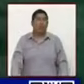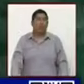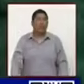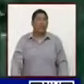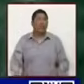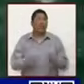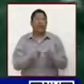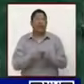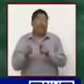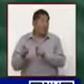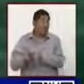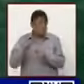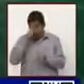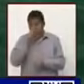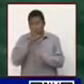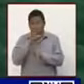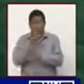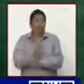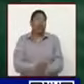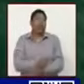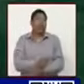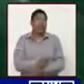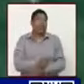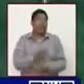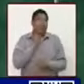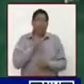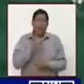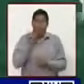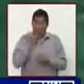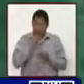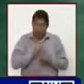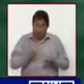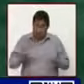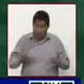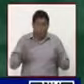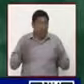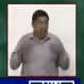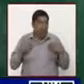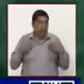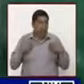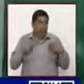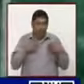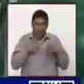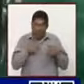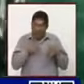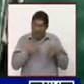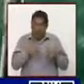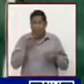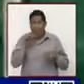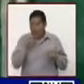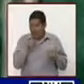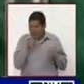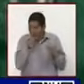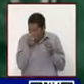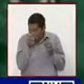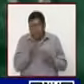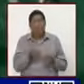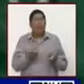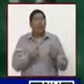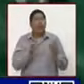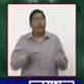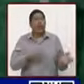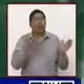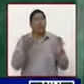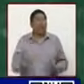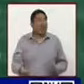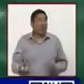Hay también tradiciones que dicen que en realidad los niños también ya poseen malicia, cierto grado de malicia, y cuando